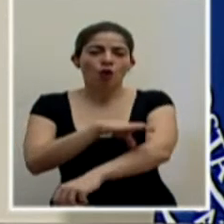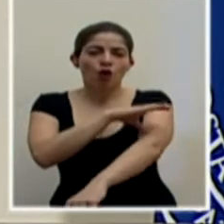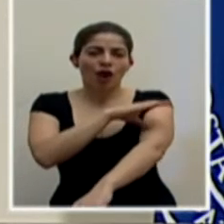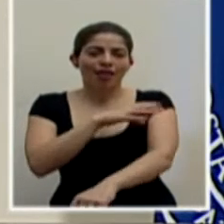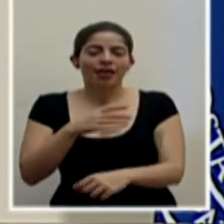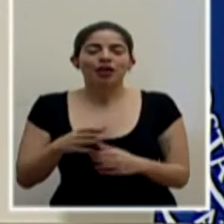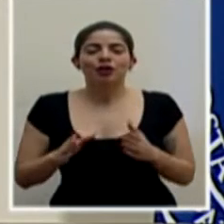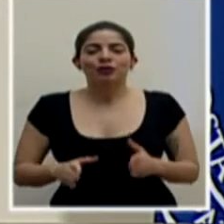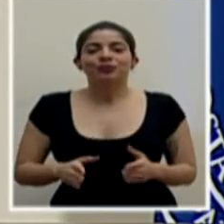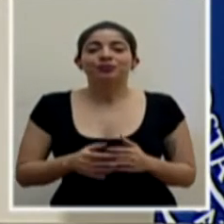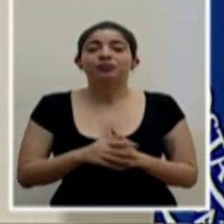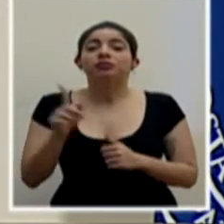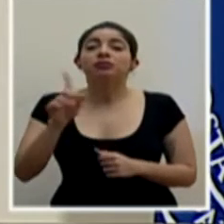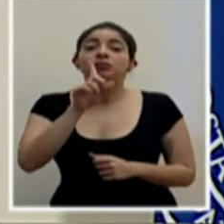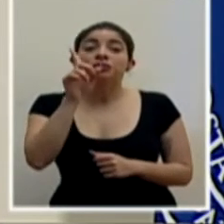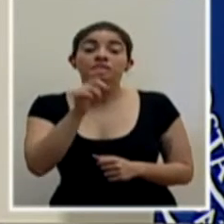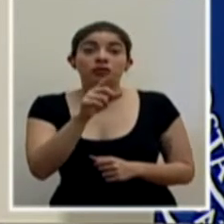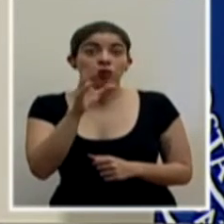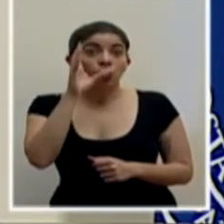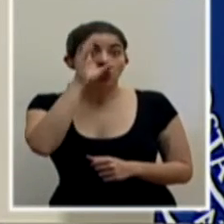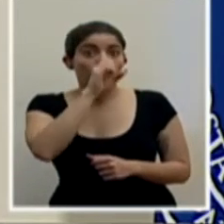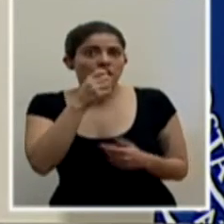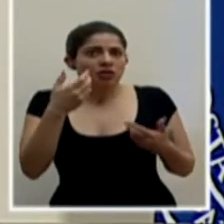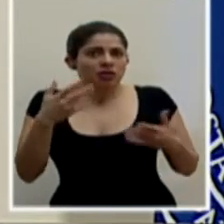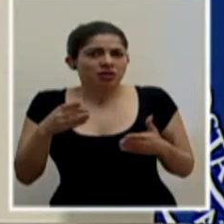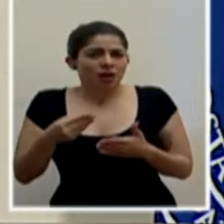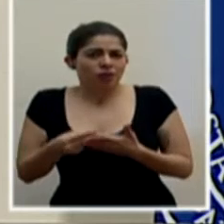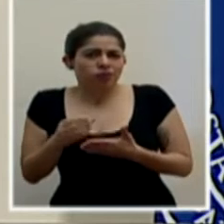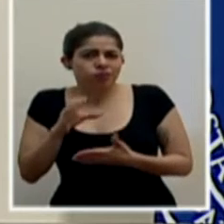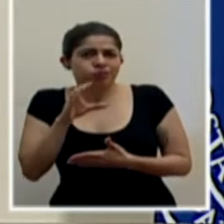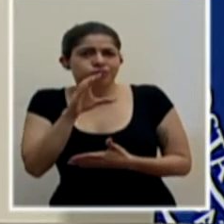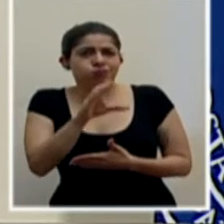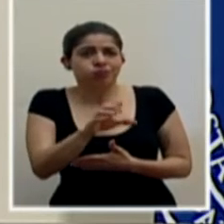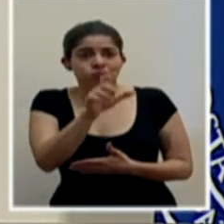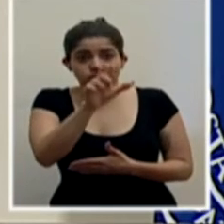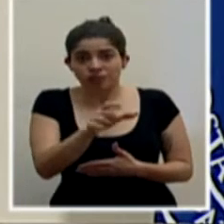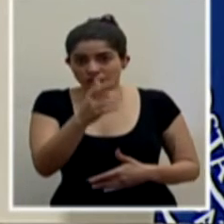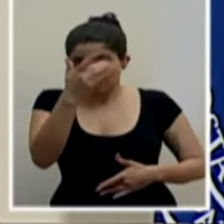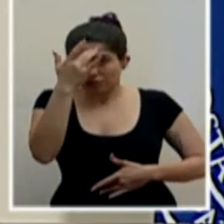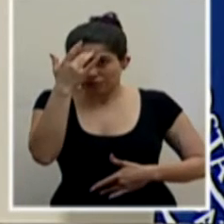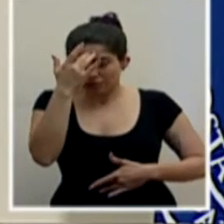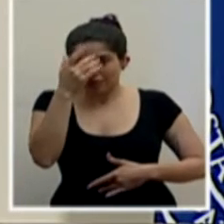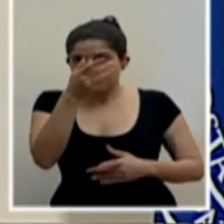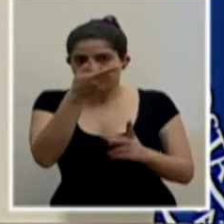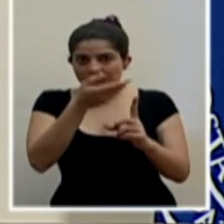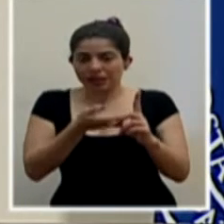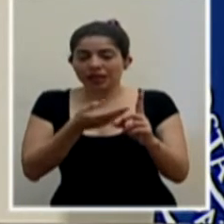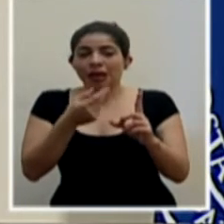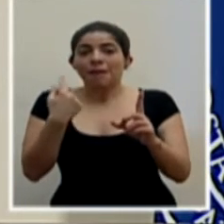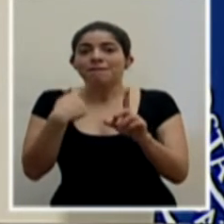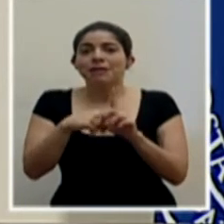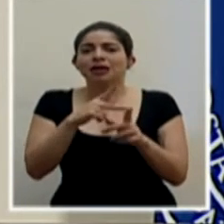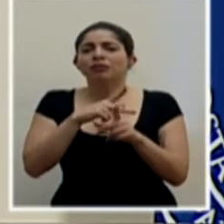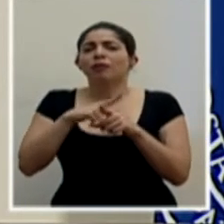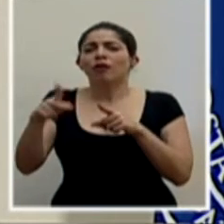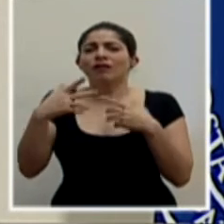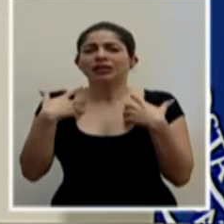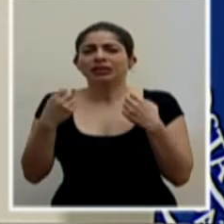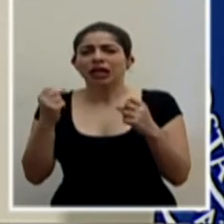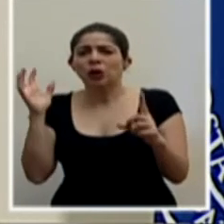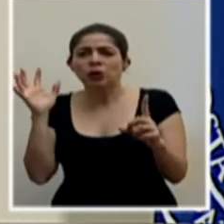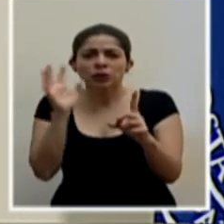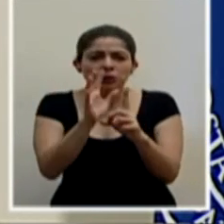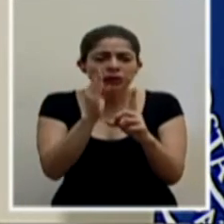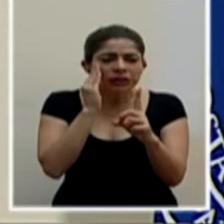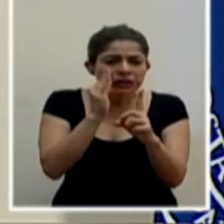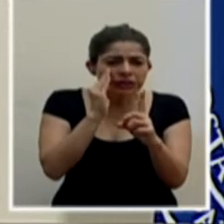Consulta, tomando en cuenta la inversión que se hace en un paciente infectado y la dedicación de los profesionales de la salud para